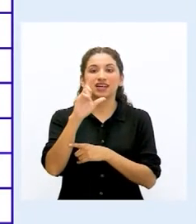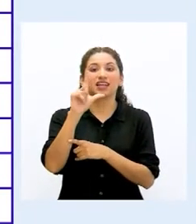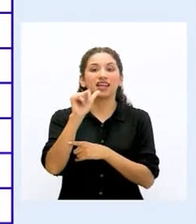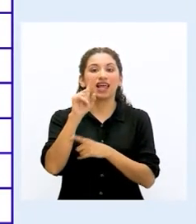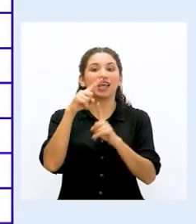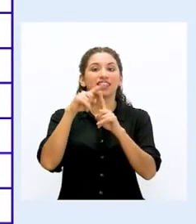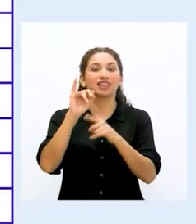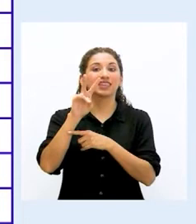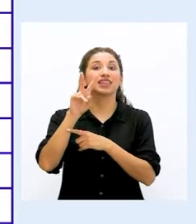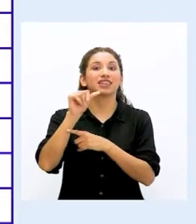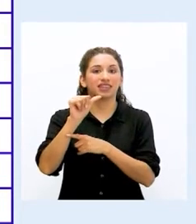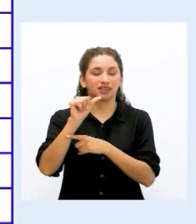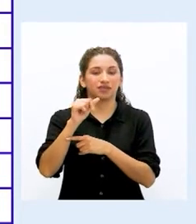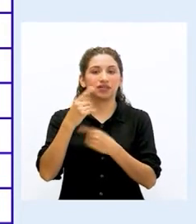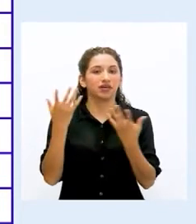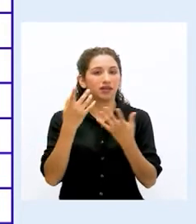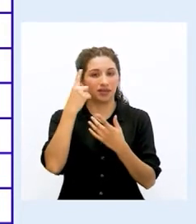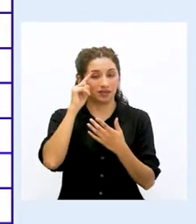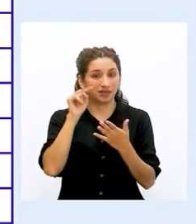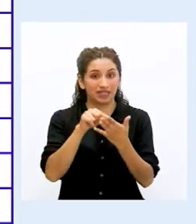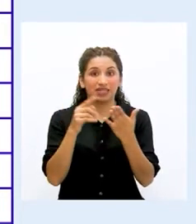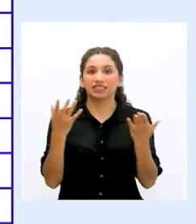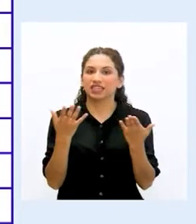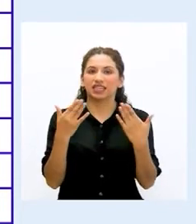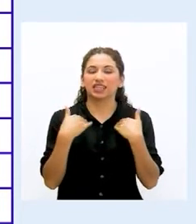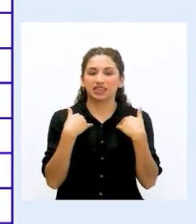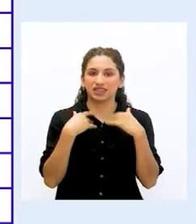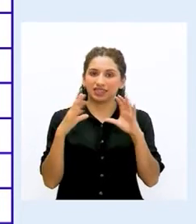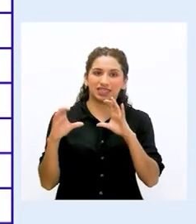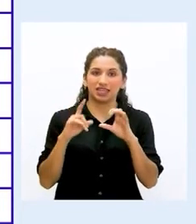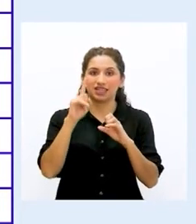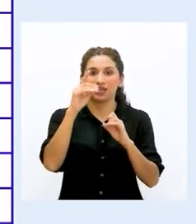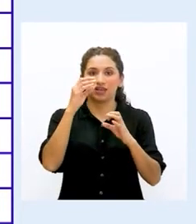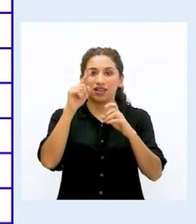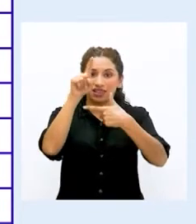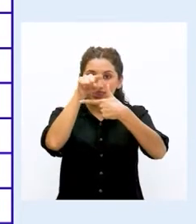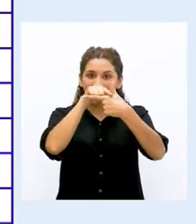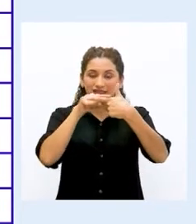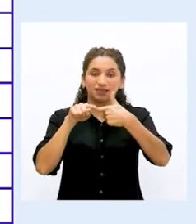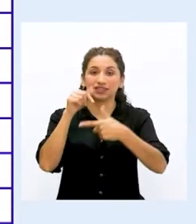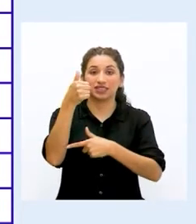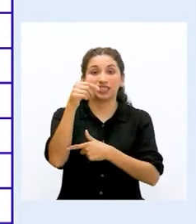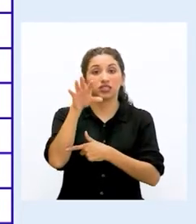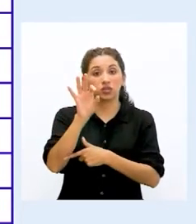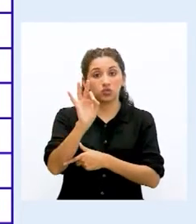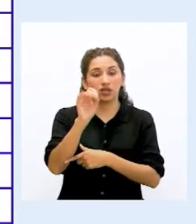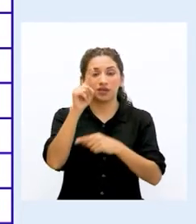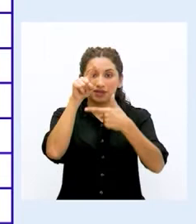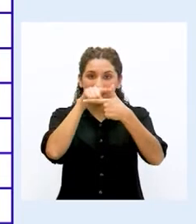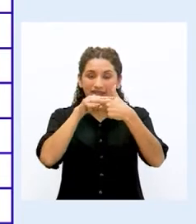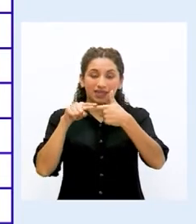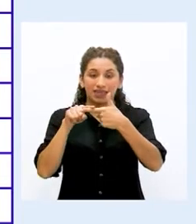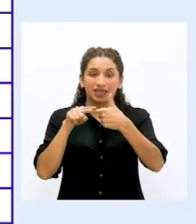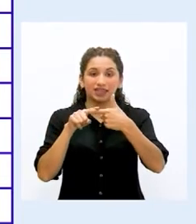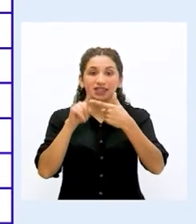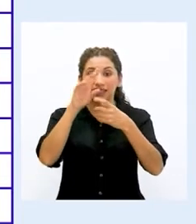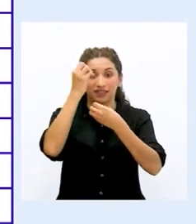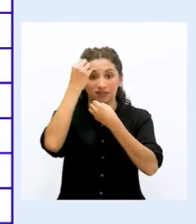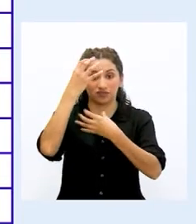primer intervalo. Para ello, dividiremos la frecuencia absoluta 19 entre el total de